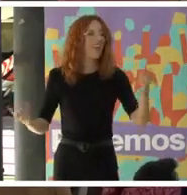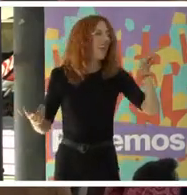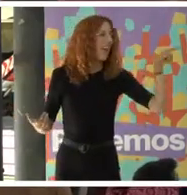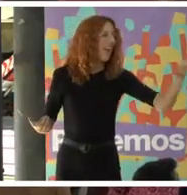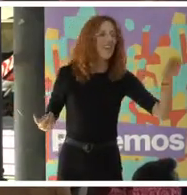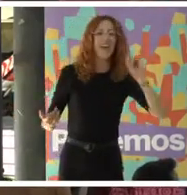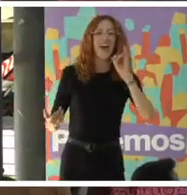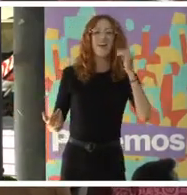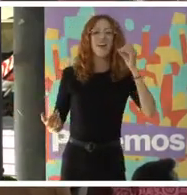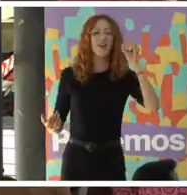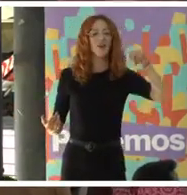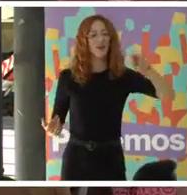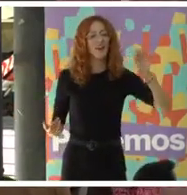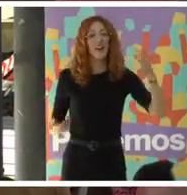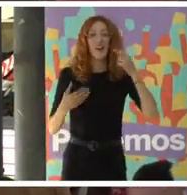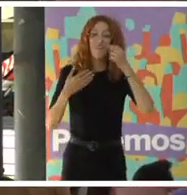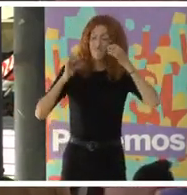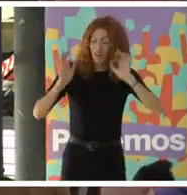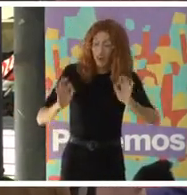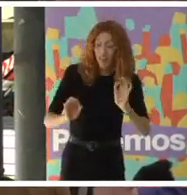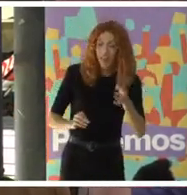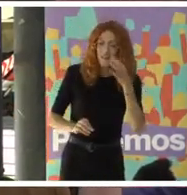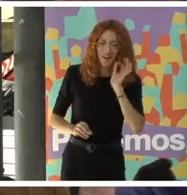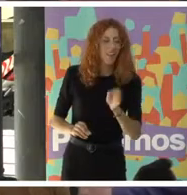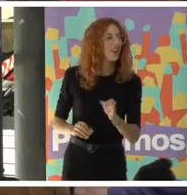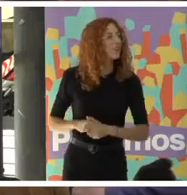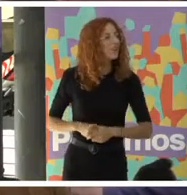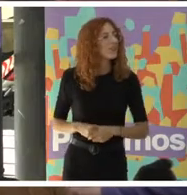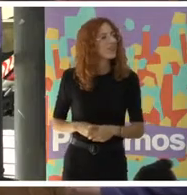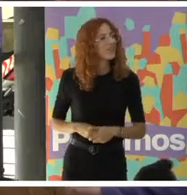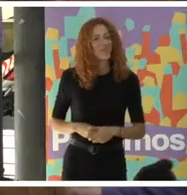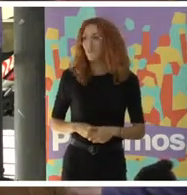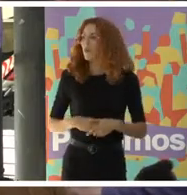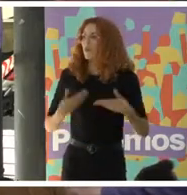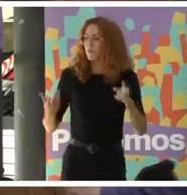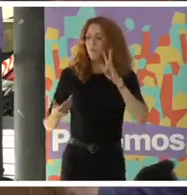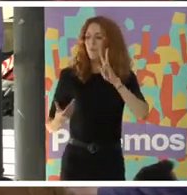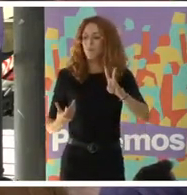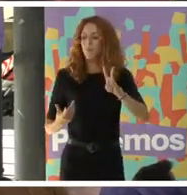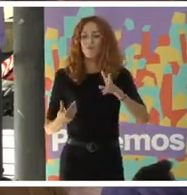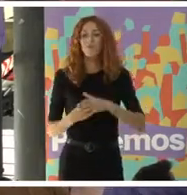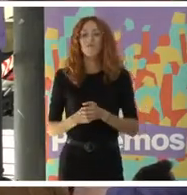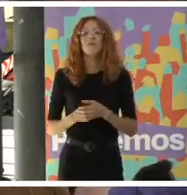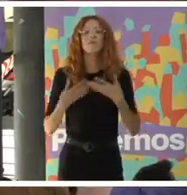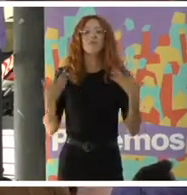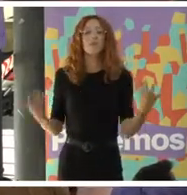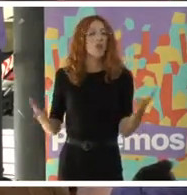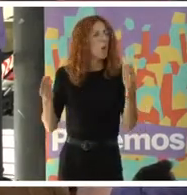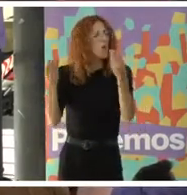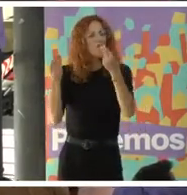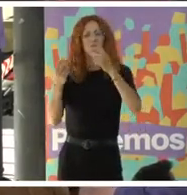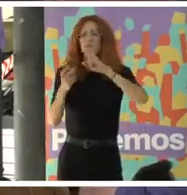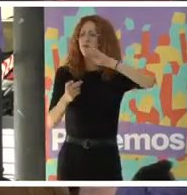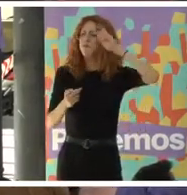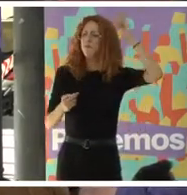fue Ione Belarra, esa es la pura verdad, esa es la pura verdad. Mirar, son infinidad de cosas las que os querría contar, pero